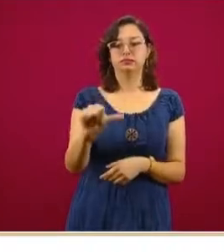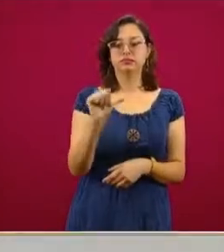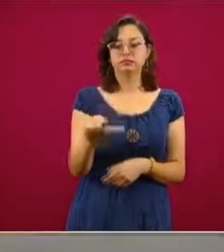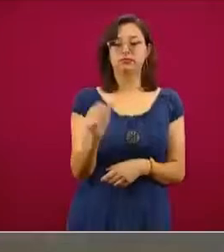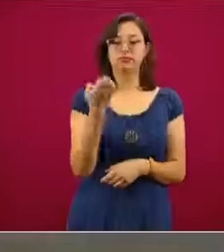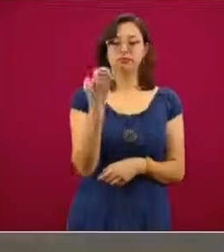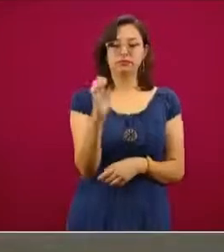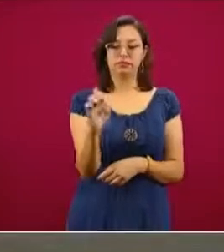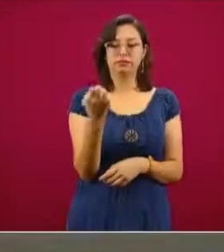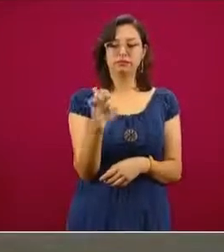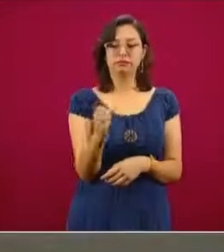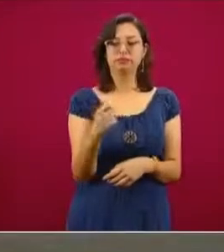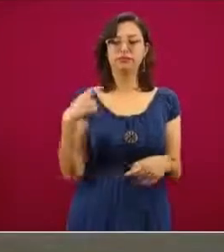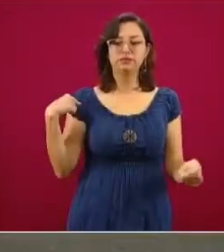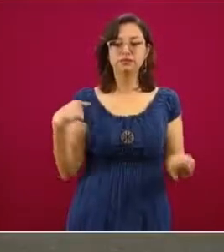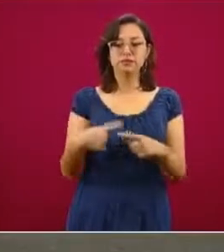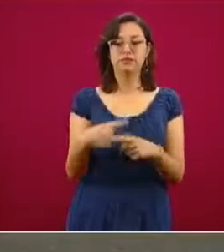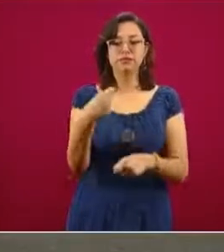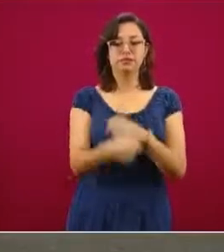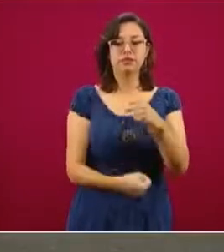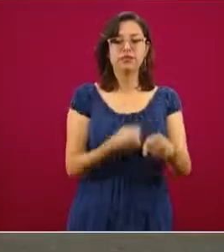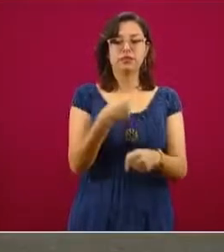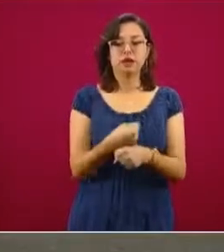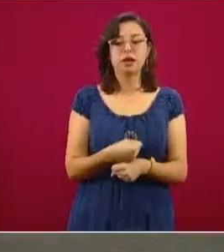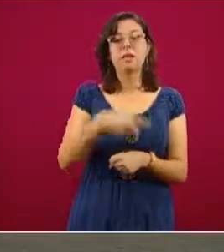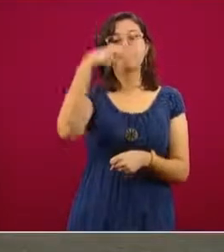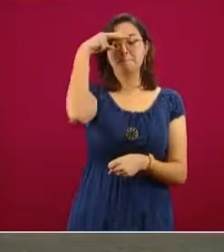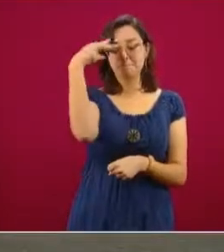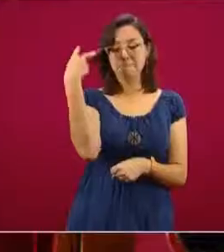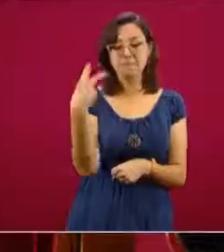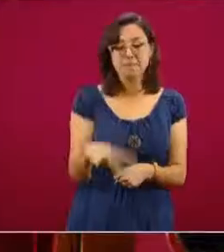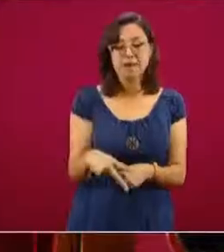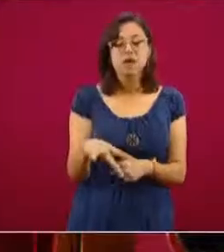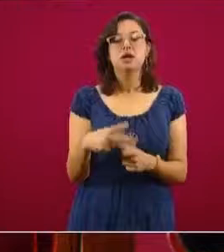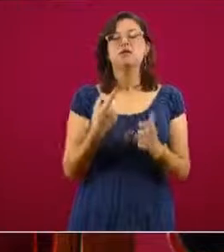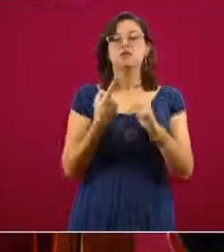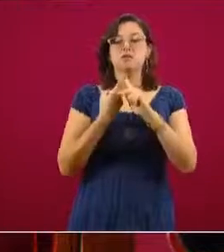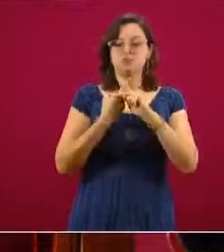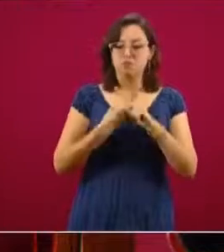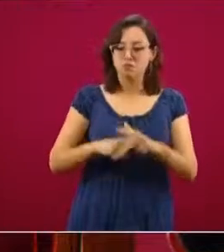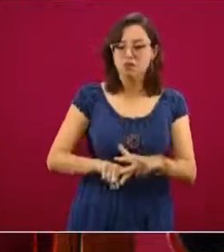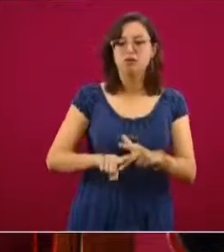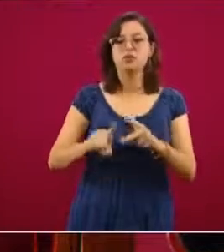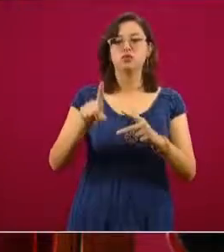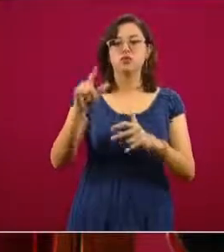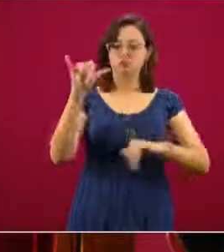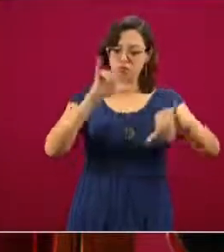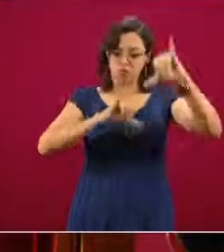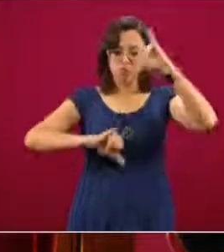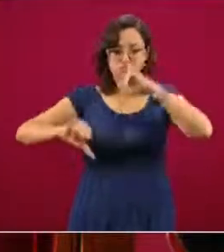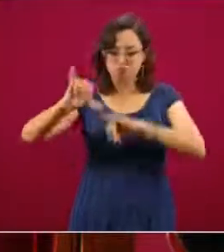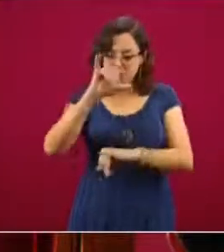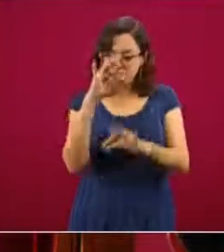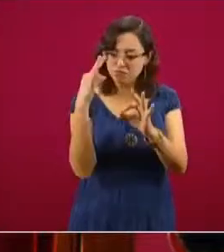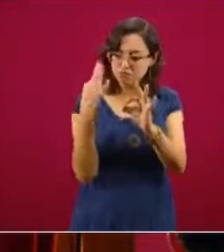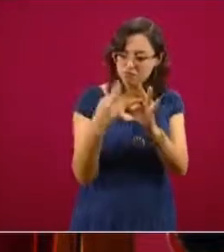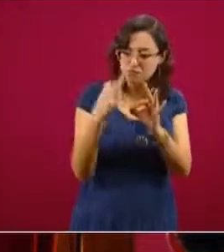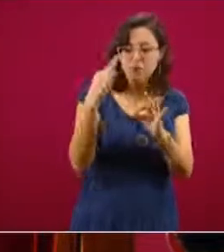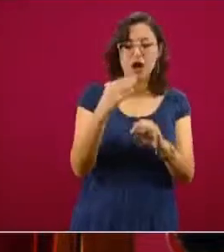de enero de este año, que fue cuando México desarrolló y tuvo disponible la prueba confirmatoria